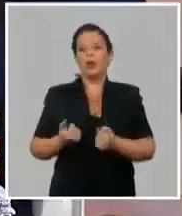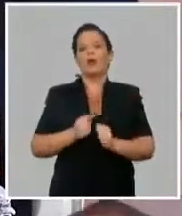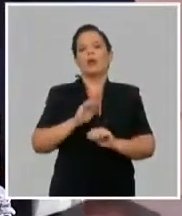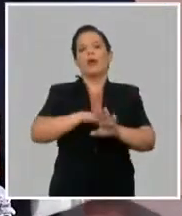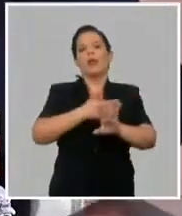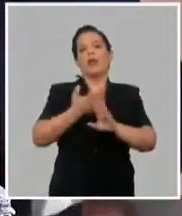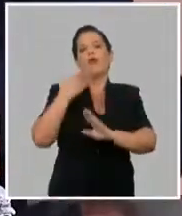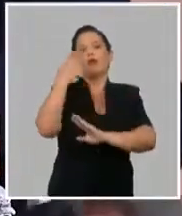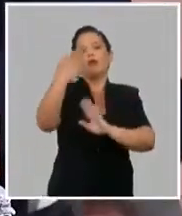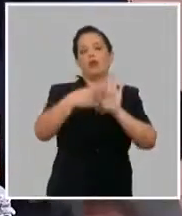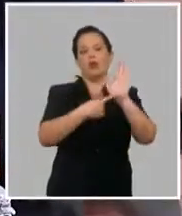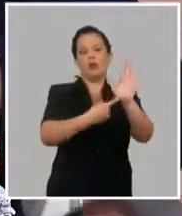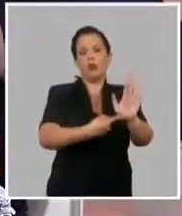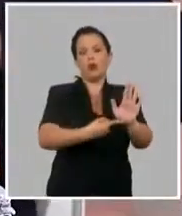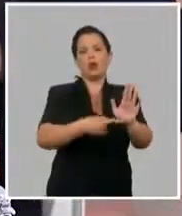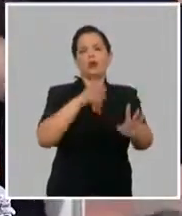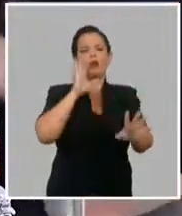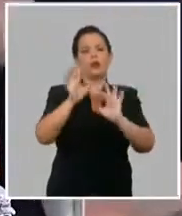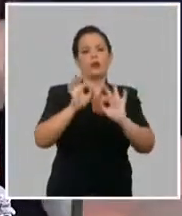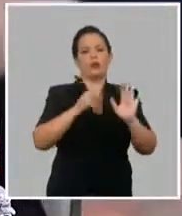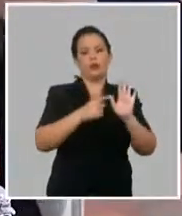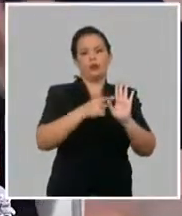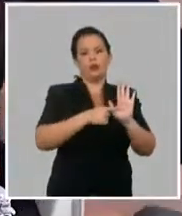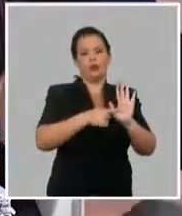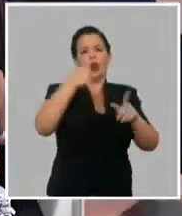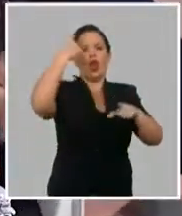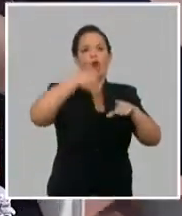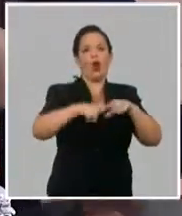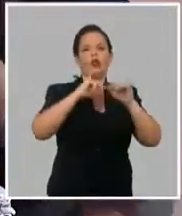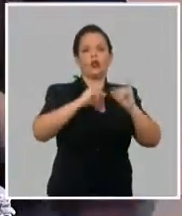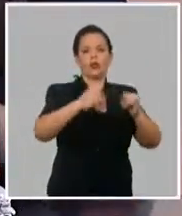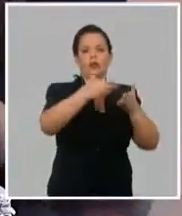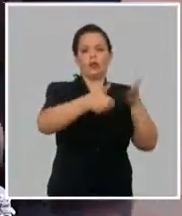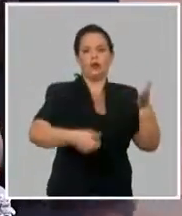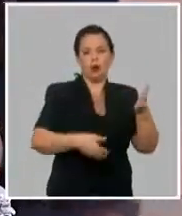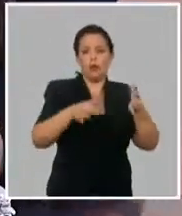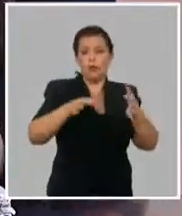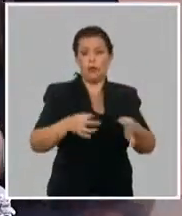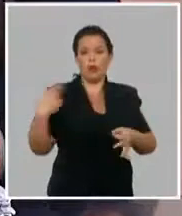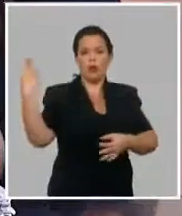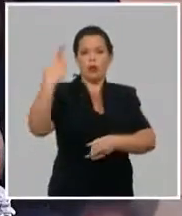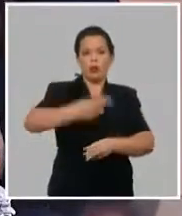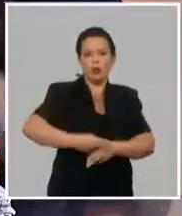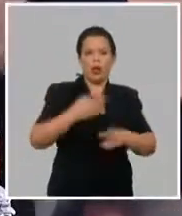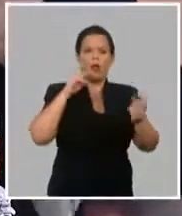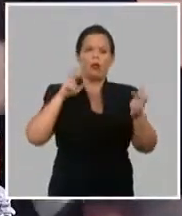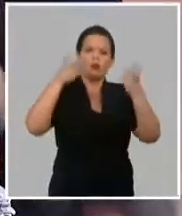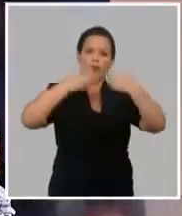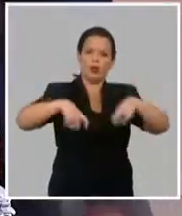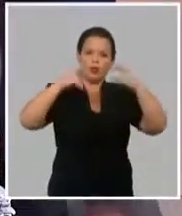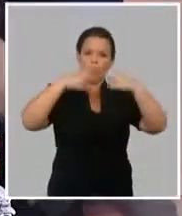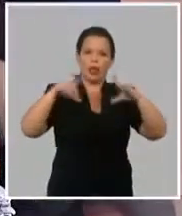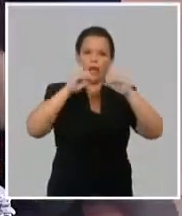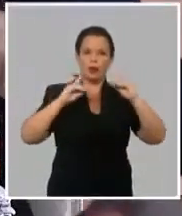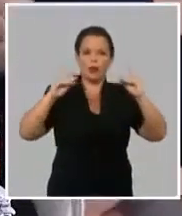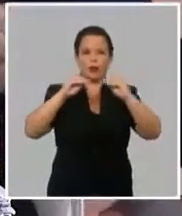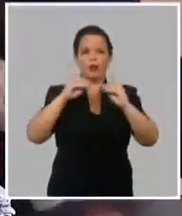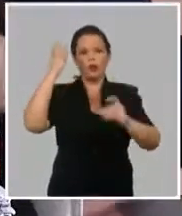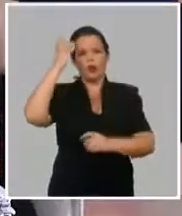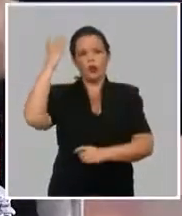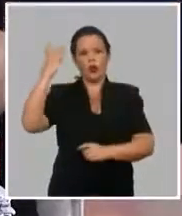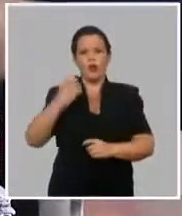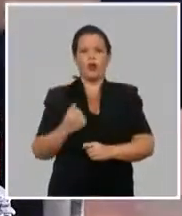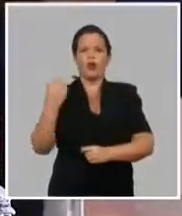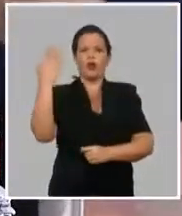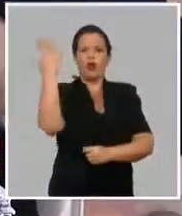otro fue el informe de la investigación que también es encomendada por el departamento de estado a las llamadas nacen